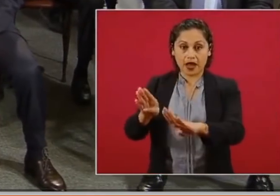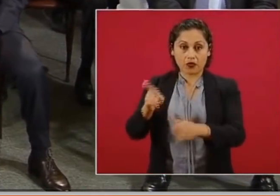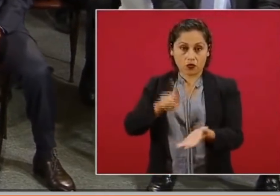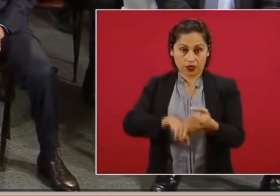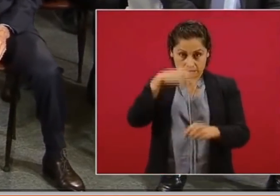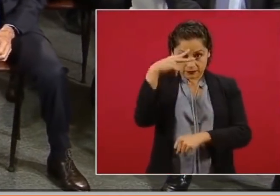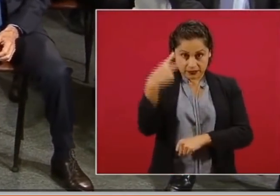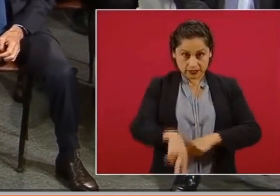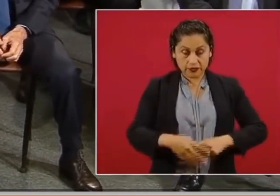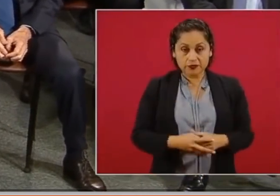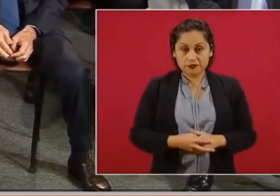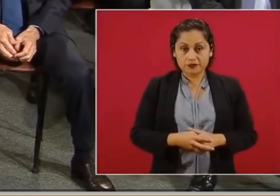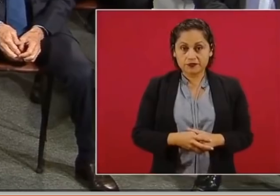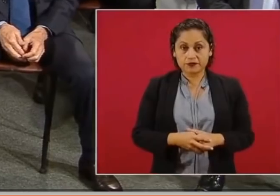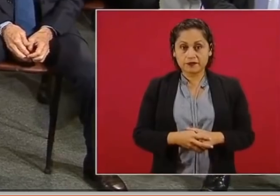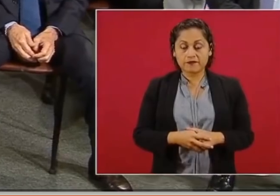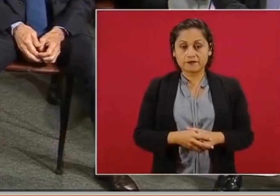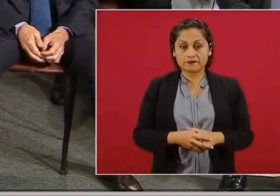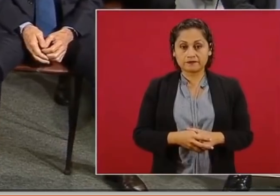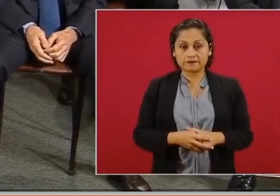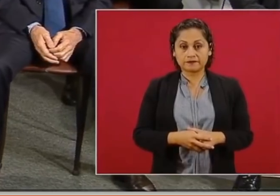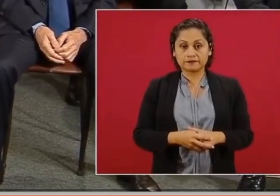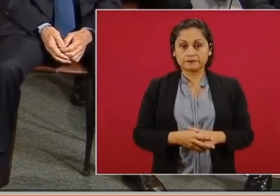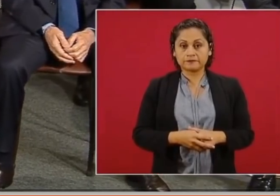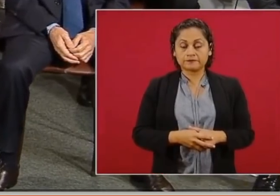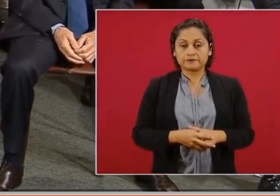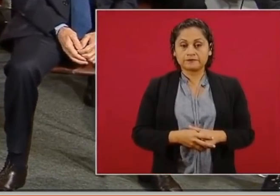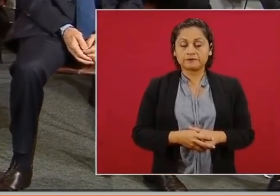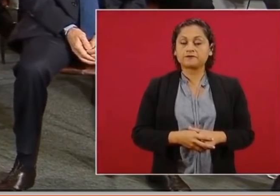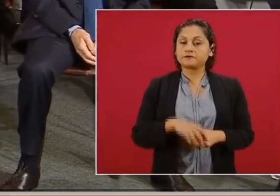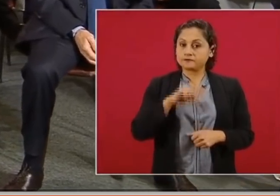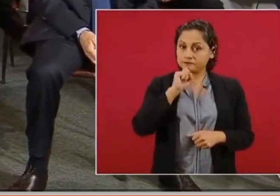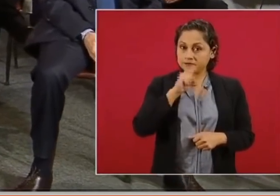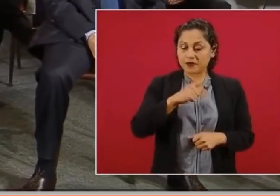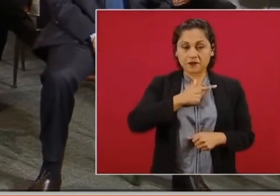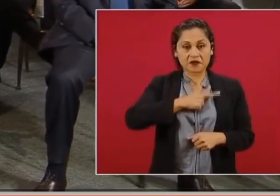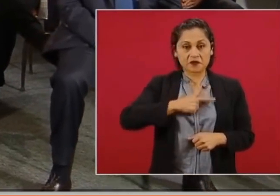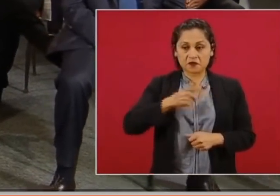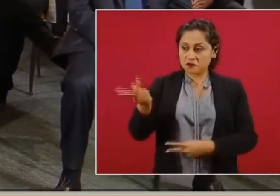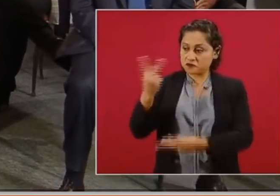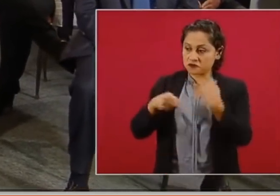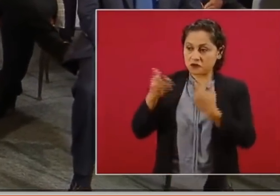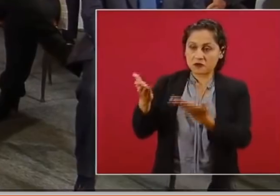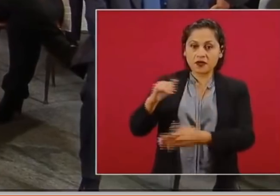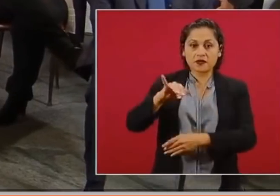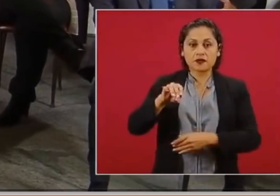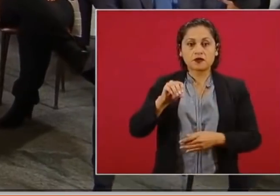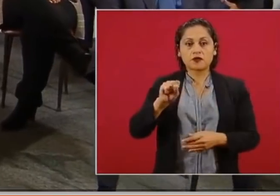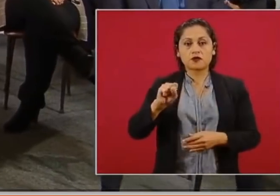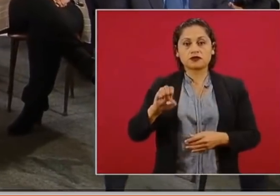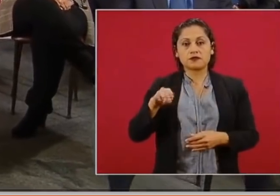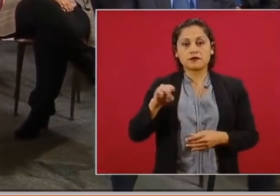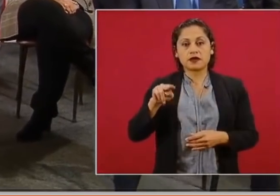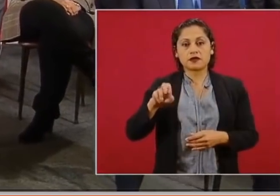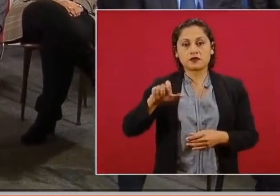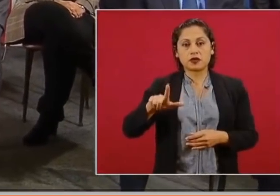país. Y nos da muchísimo gusto que esté aquí José Manuel López Campos,